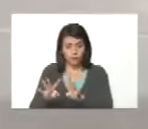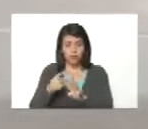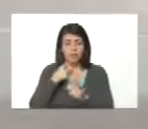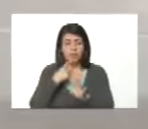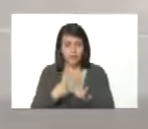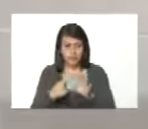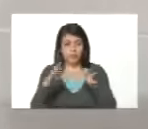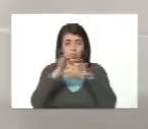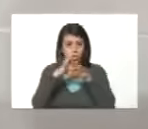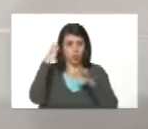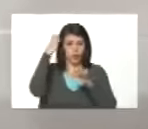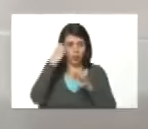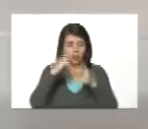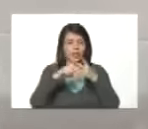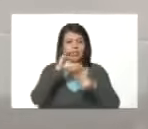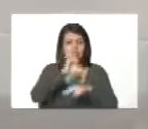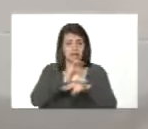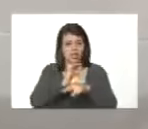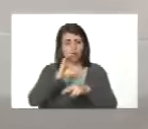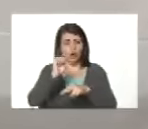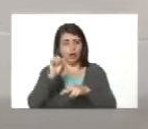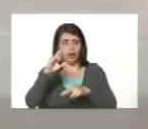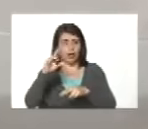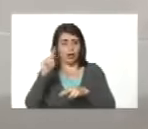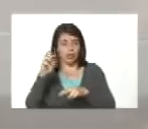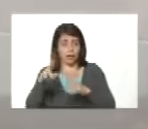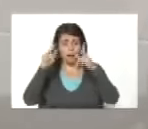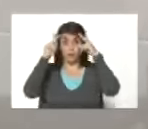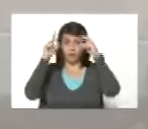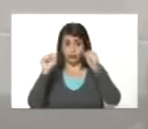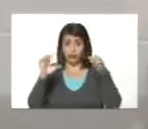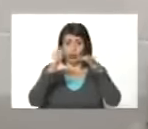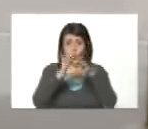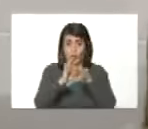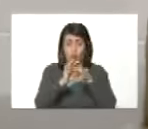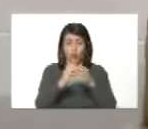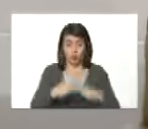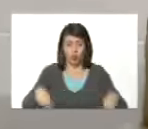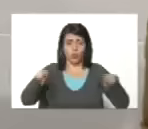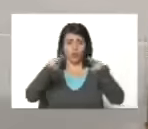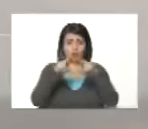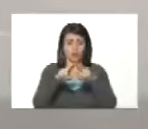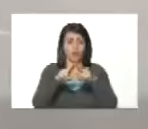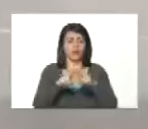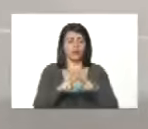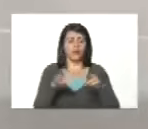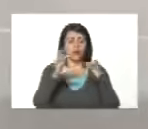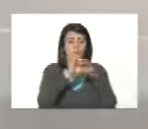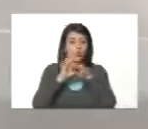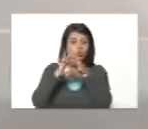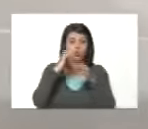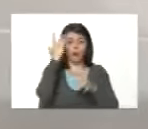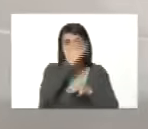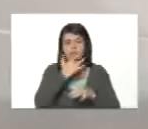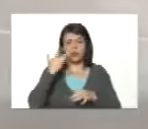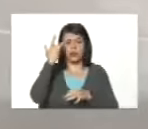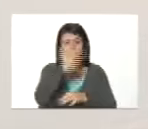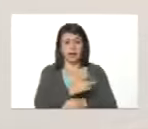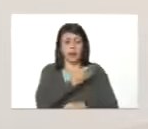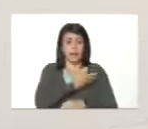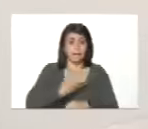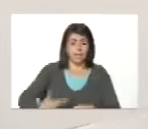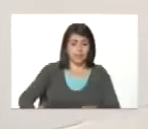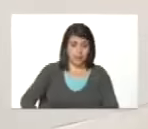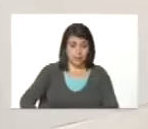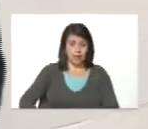por supuesto, la Unión Europea, el Centro Carter, el Panel de Expertos de Naciones Unidas, la UNIORE, la Unión Africana, el